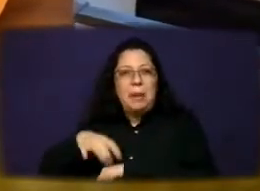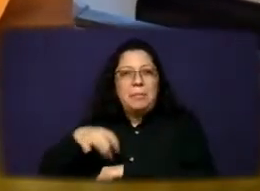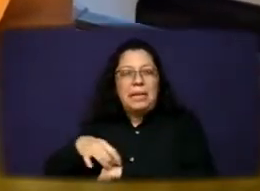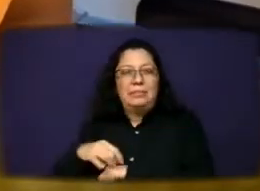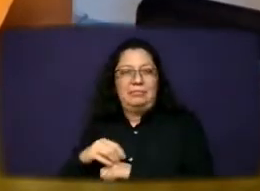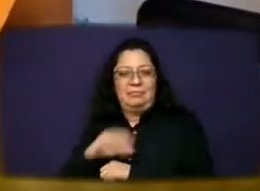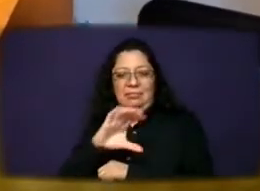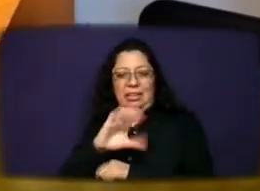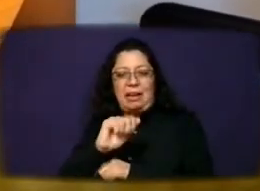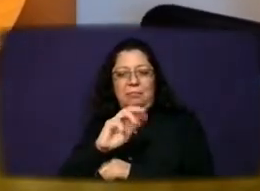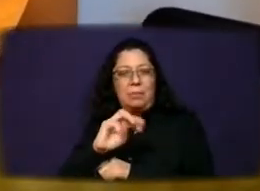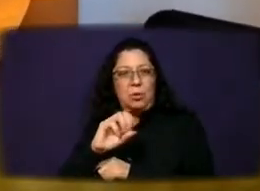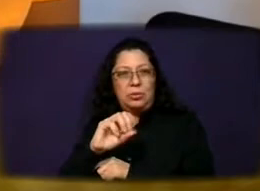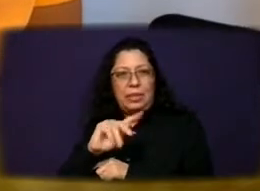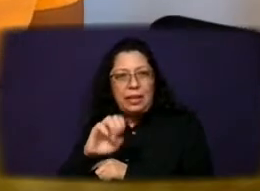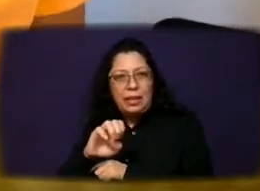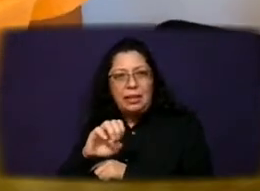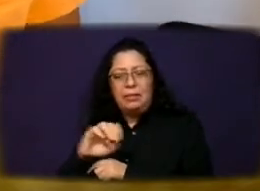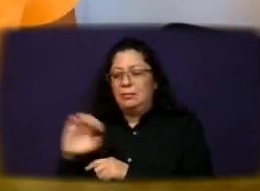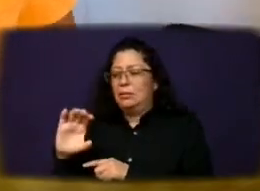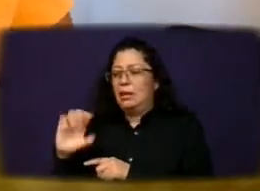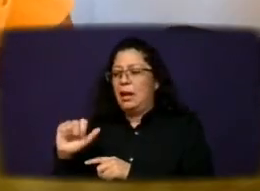Camote y calabaza.